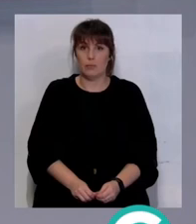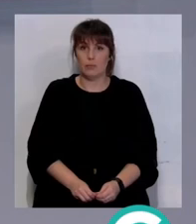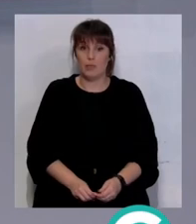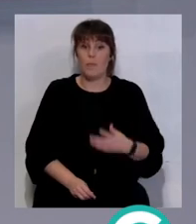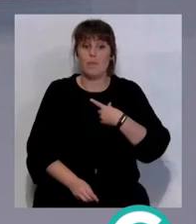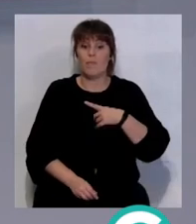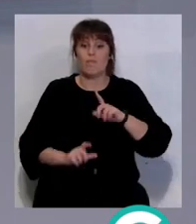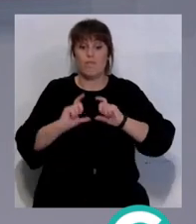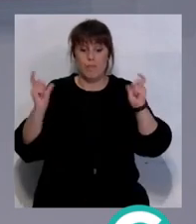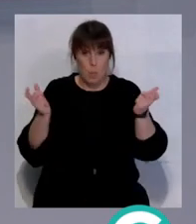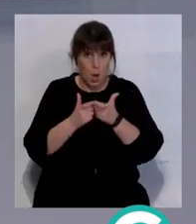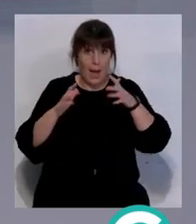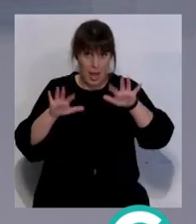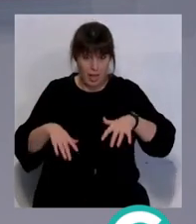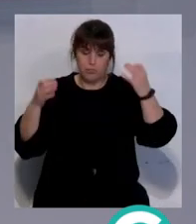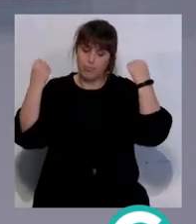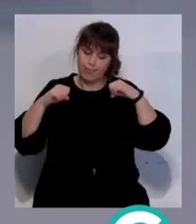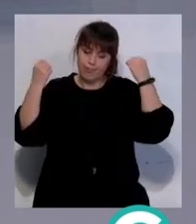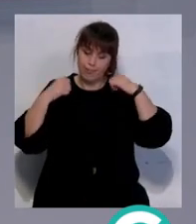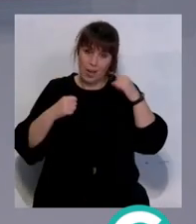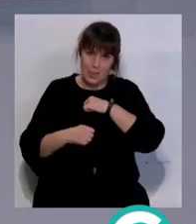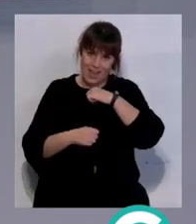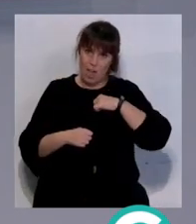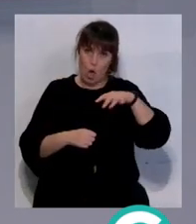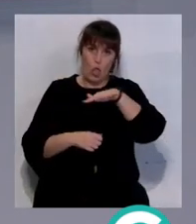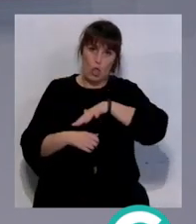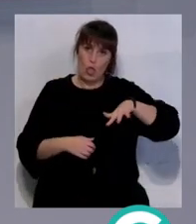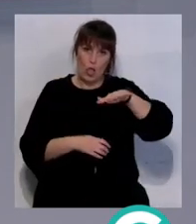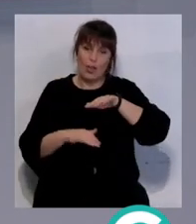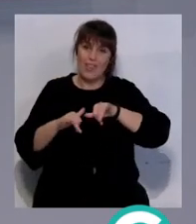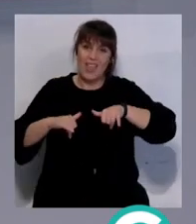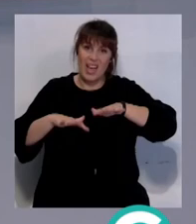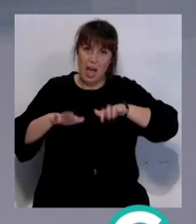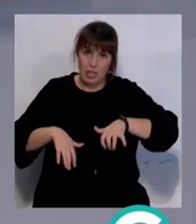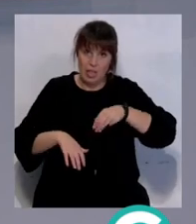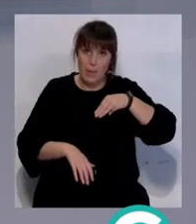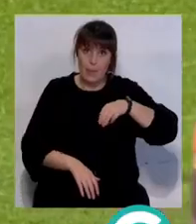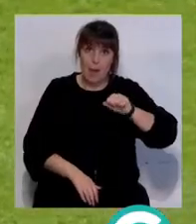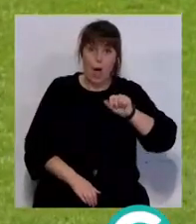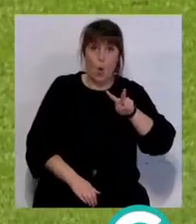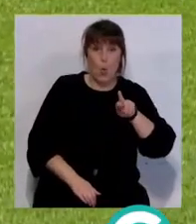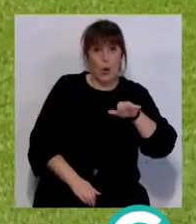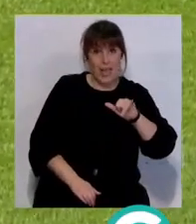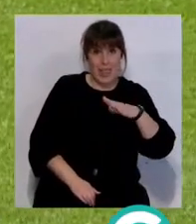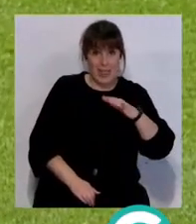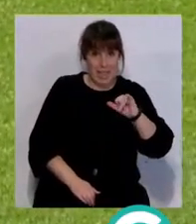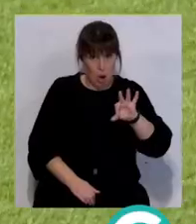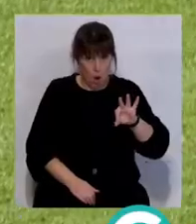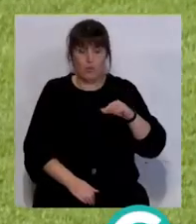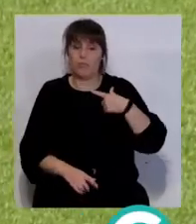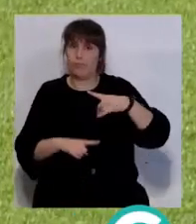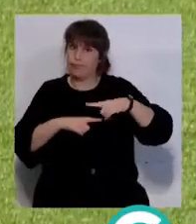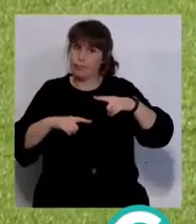La primera plantilla se ha ejercitado a puerta cerrada en la Ciudad Deportiva Bahía de Cádiz. Mauricio Pellegrino ha podido contar con todos